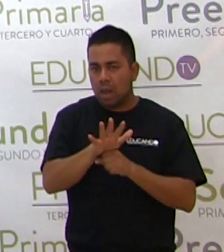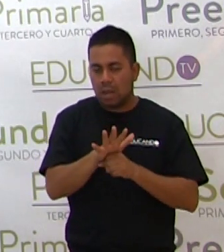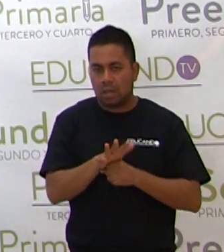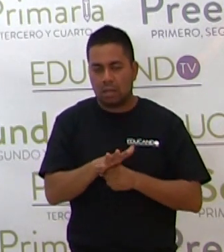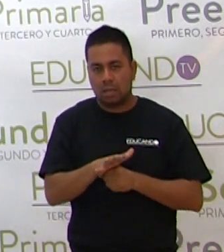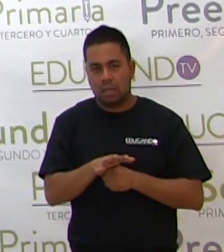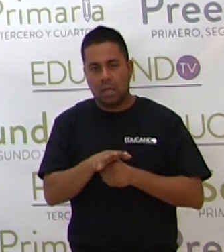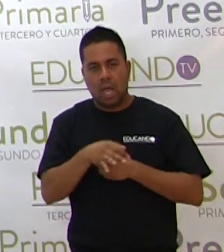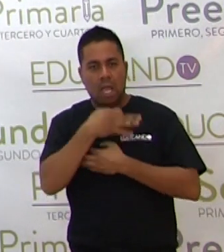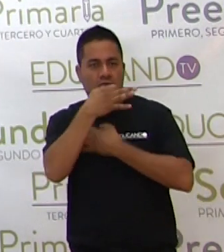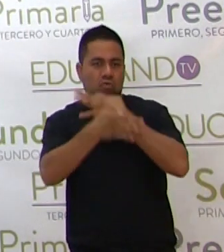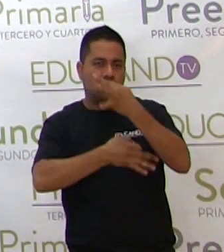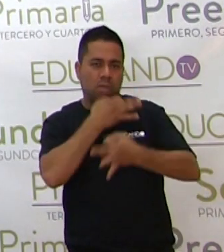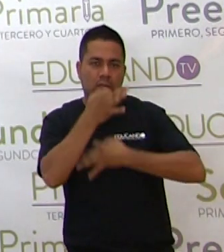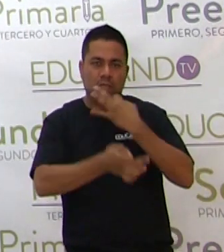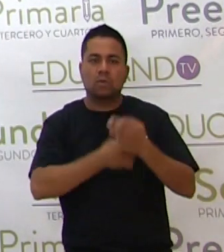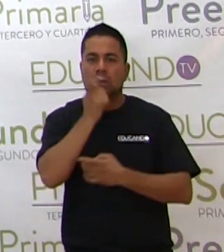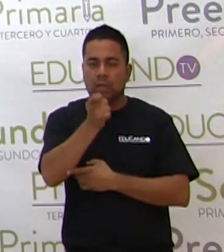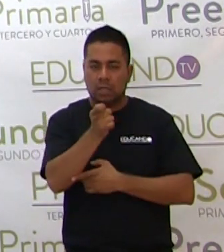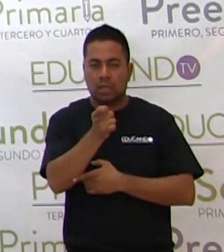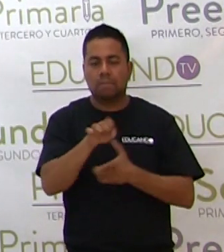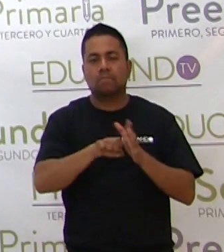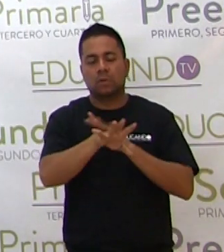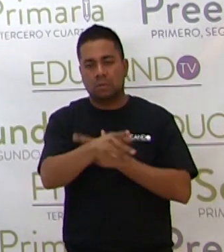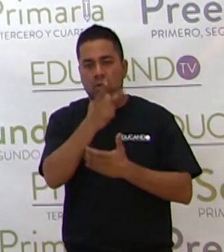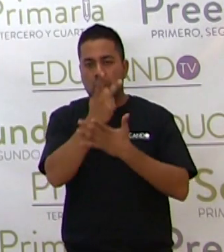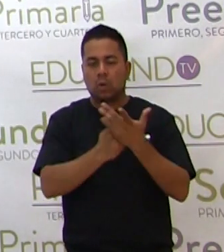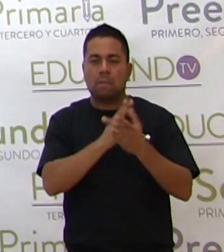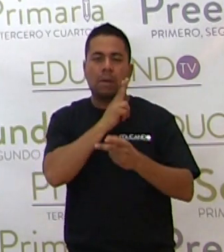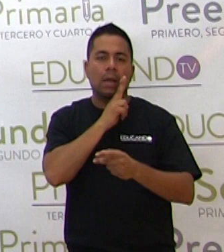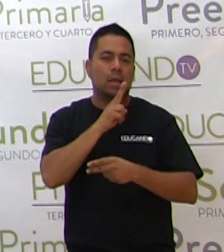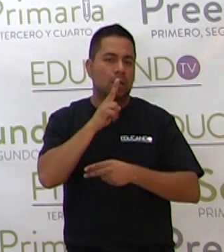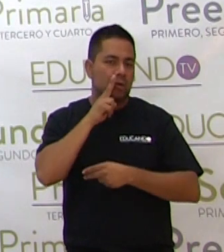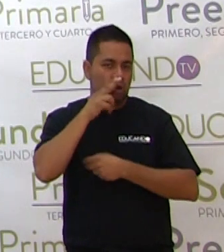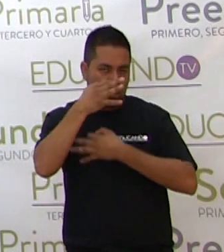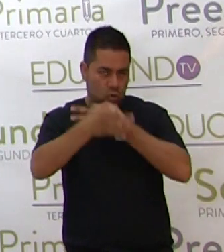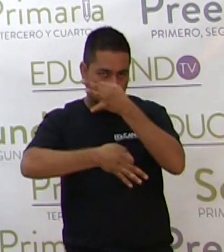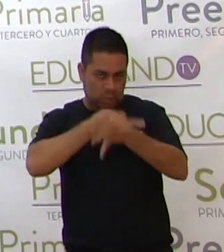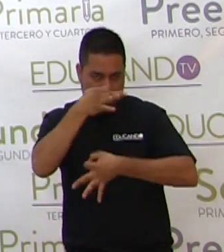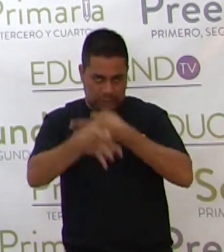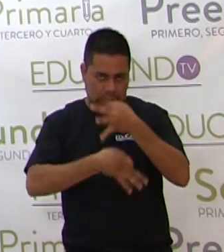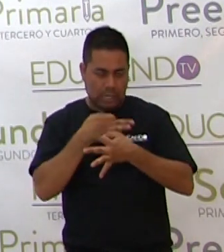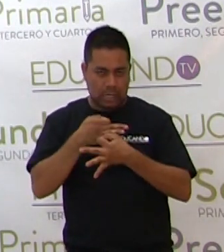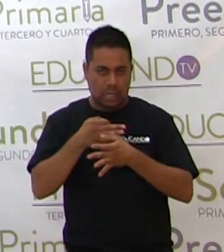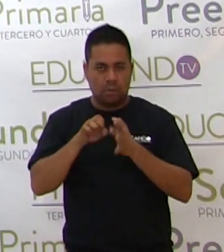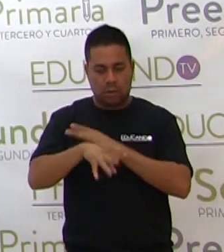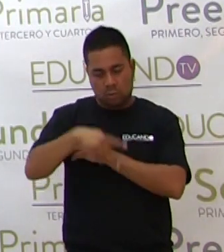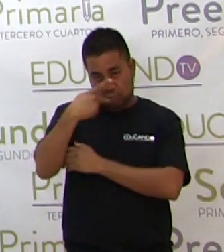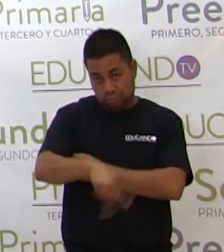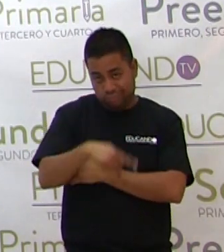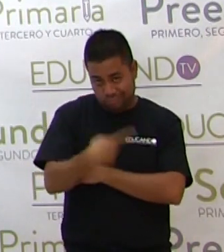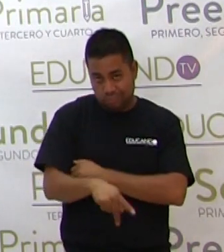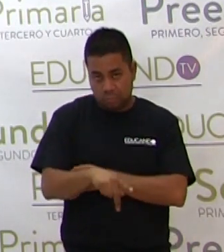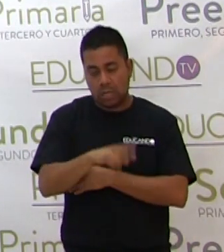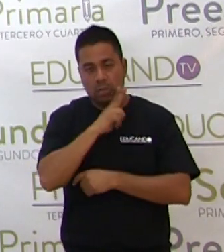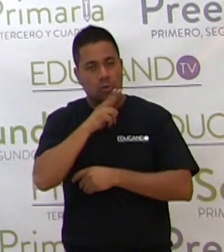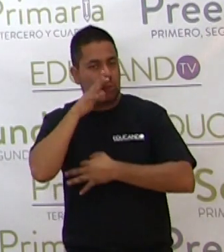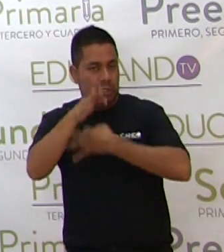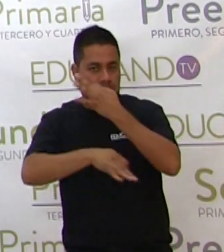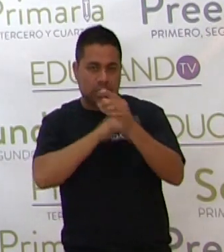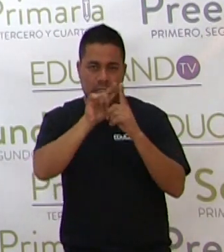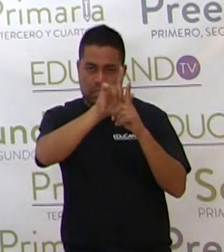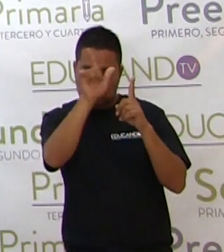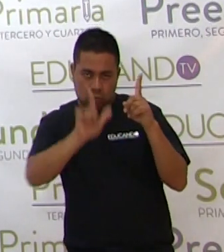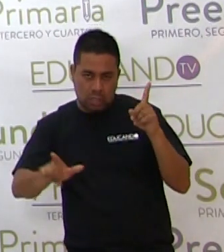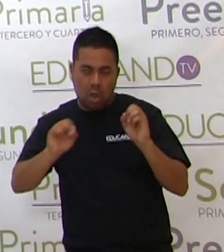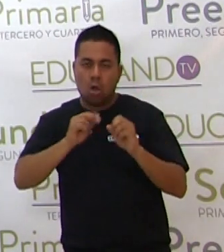informativo esto sería un programa de noticias pueden ser noticias locales noticias nacionales